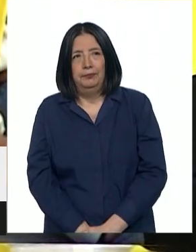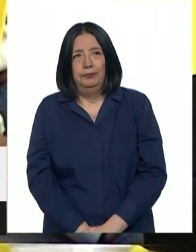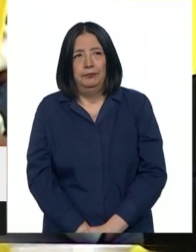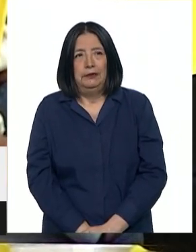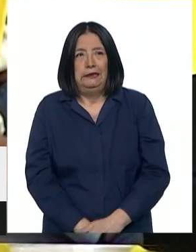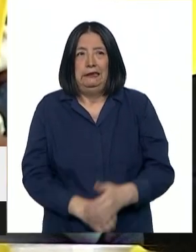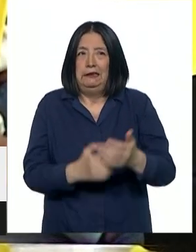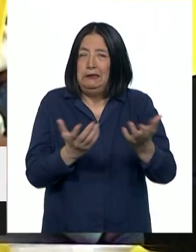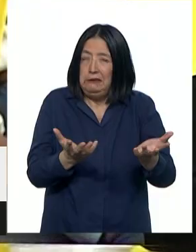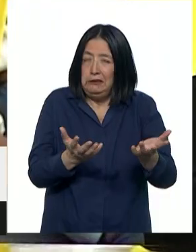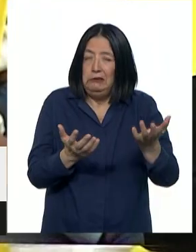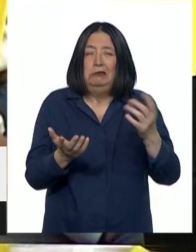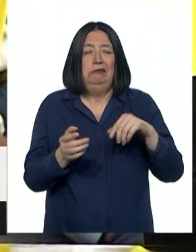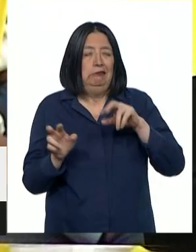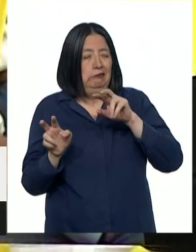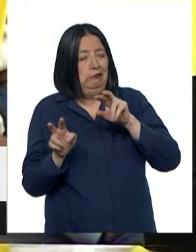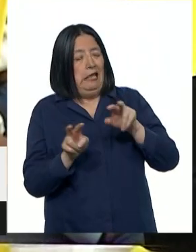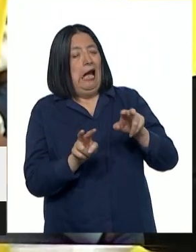Y en esa mirada